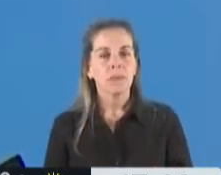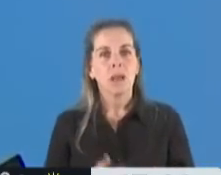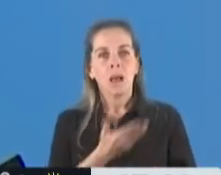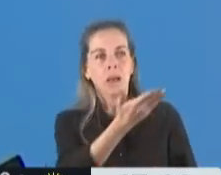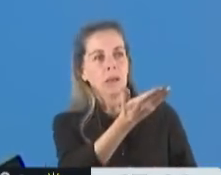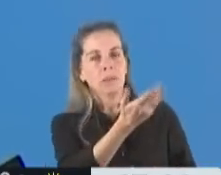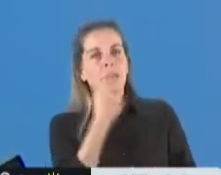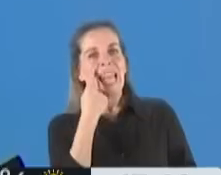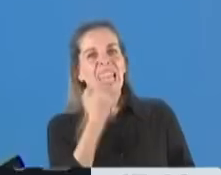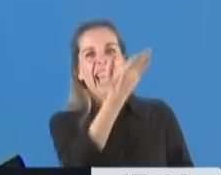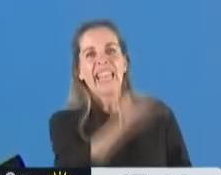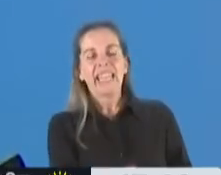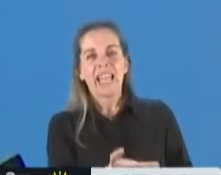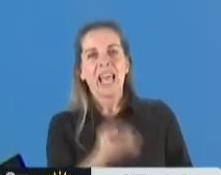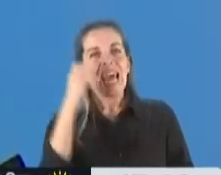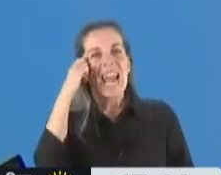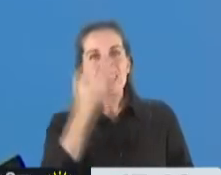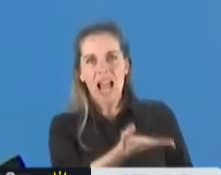intendente radical.